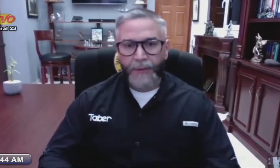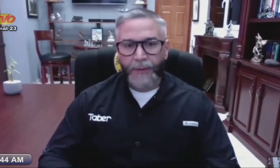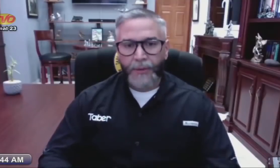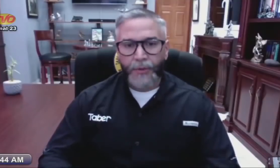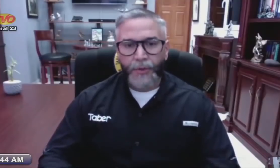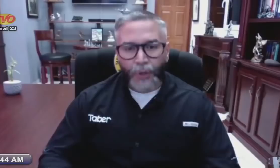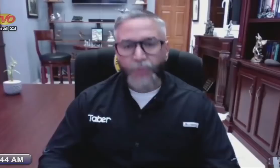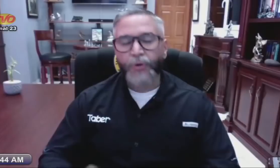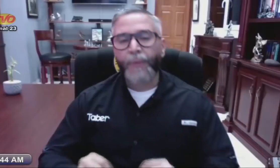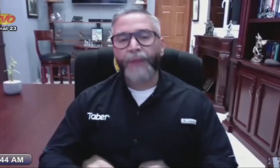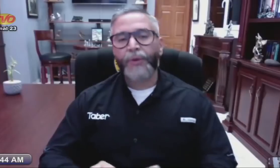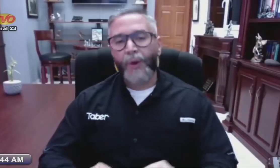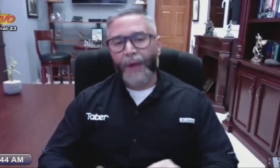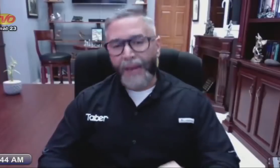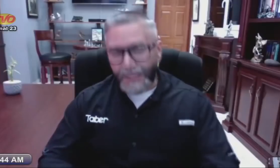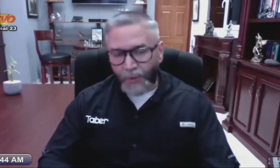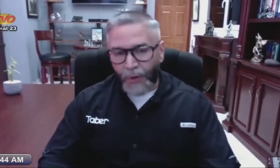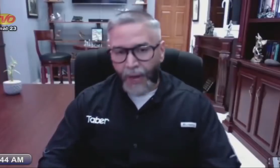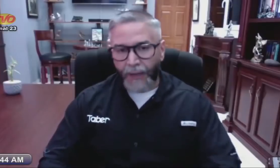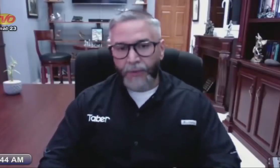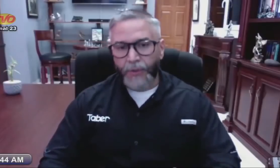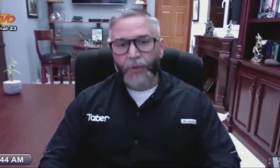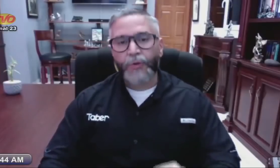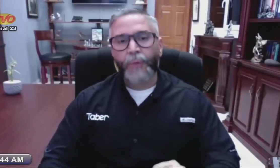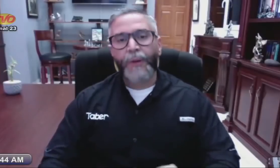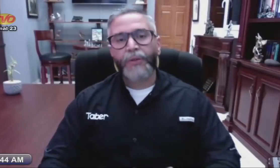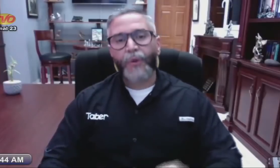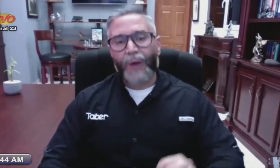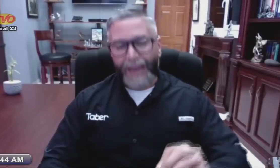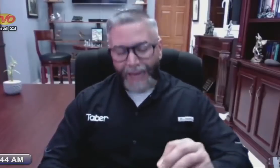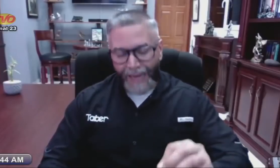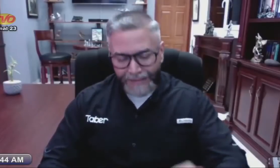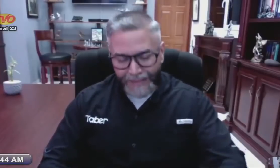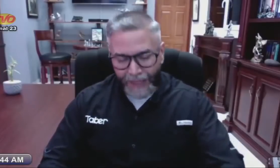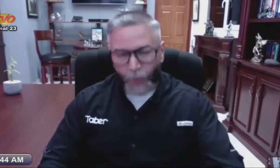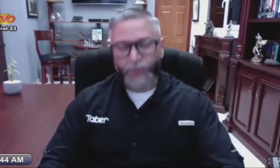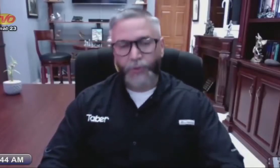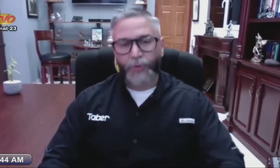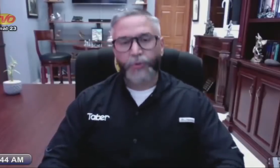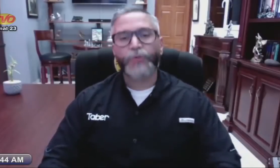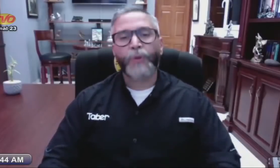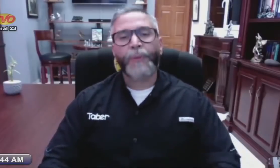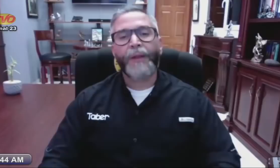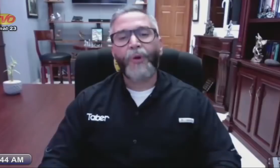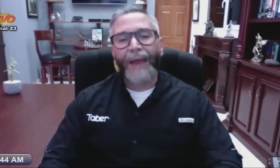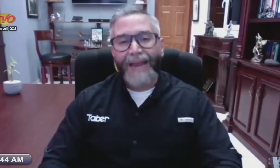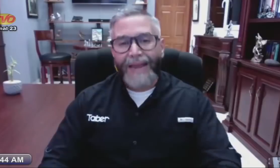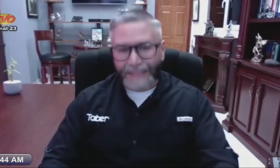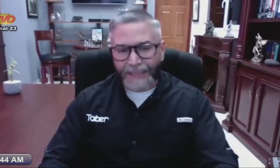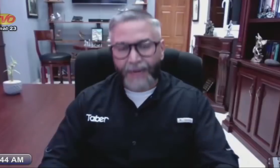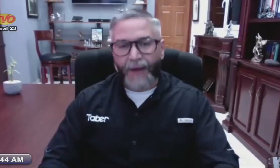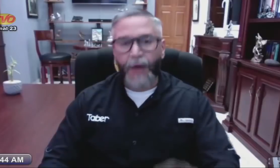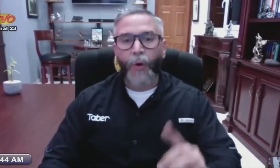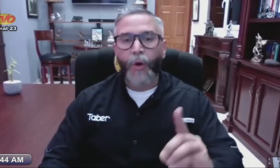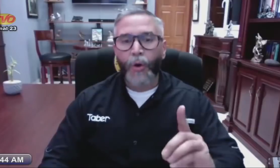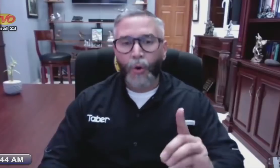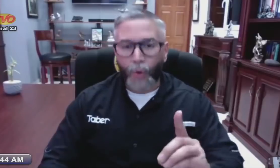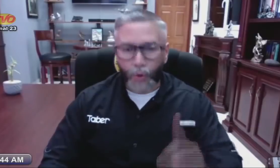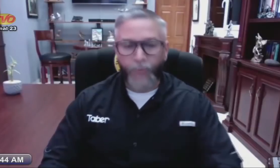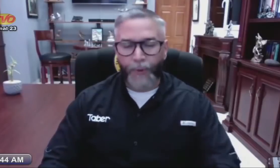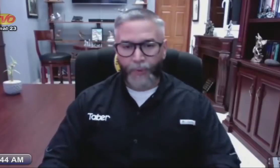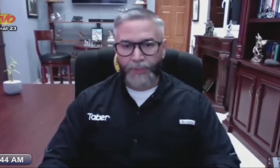mueva dios lo plantó en ese hogar dios lo plantó en ese negocio dios lo plantó en ese trabajo